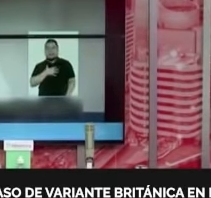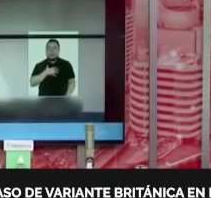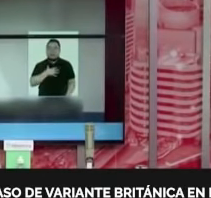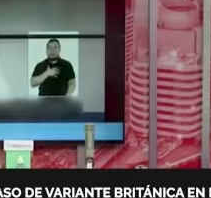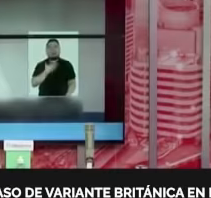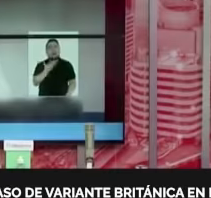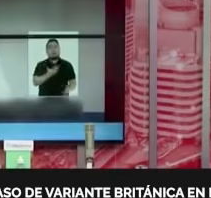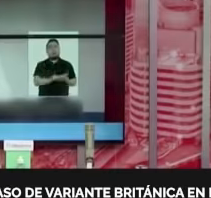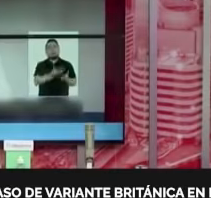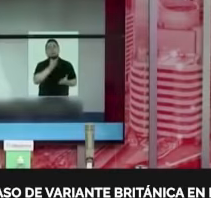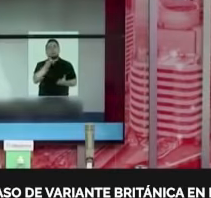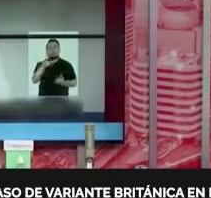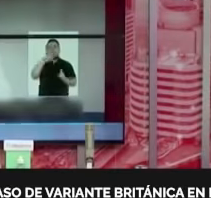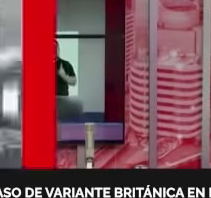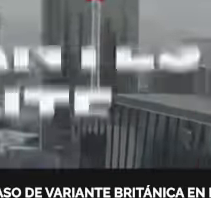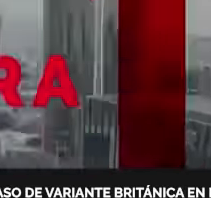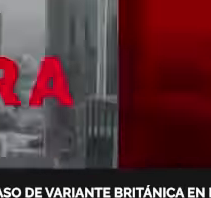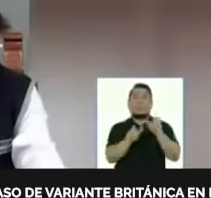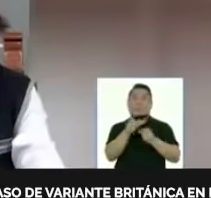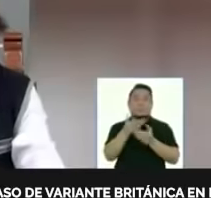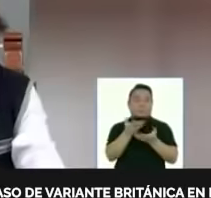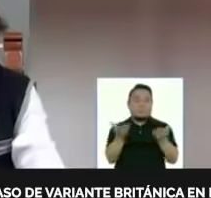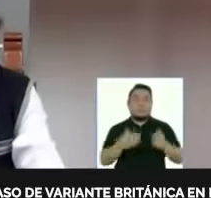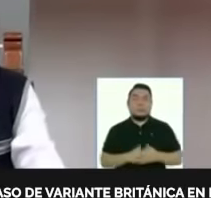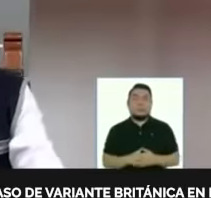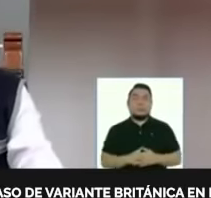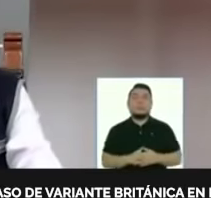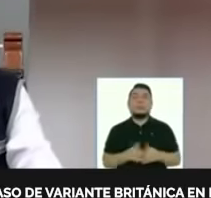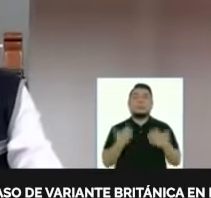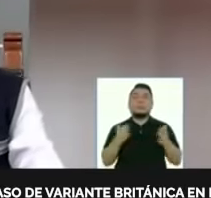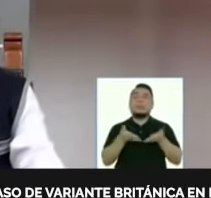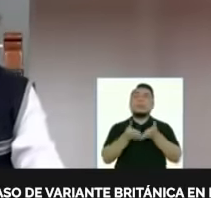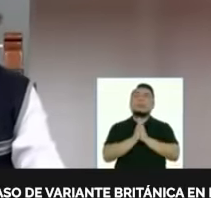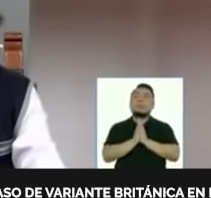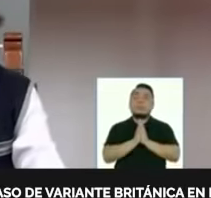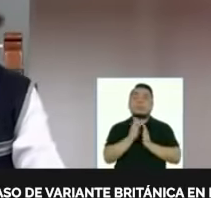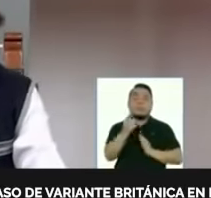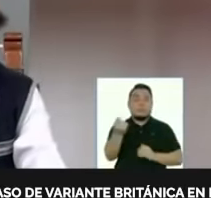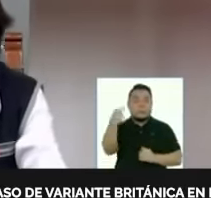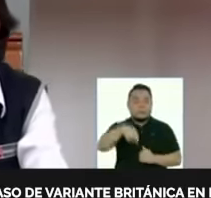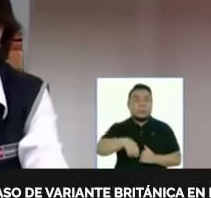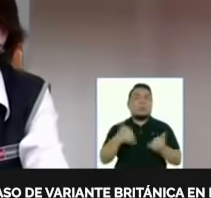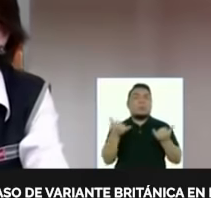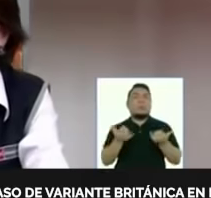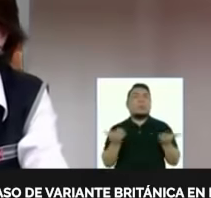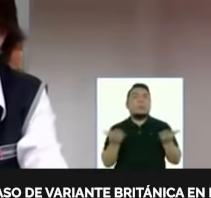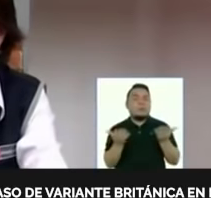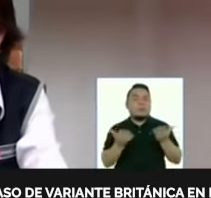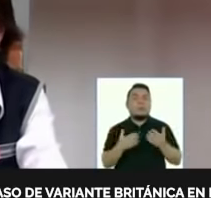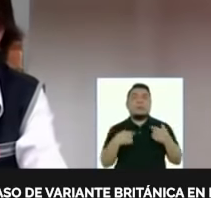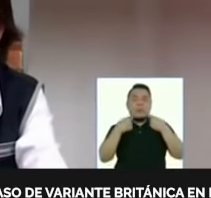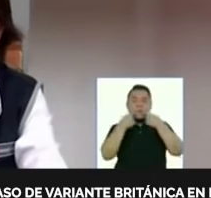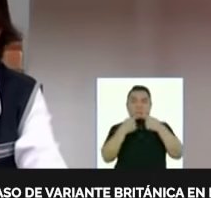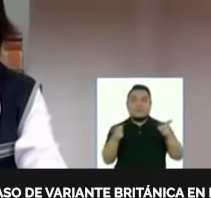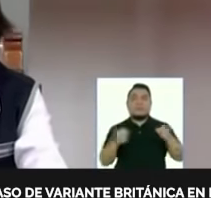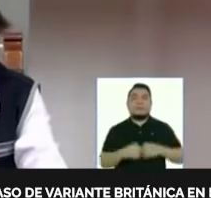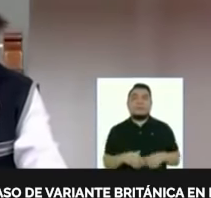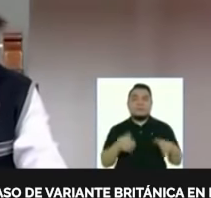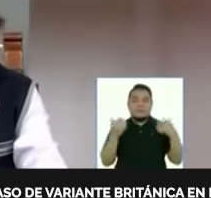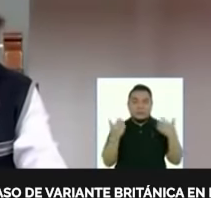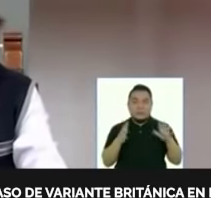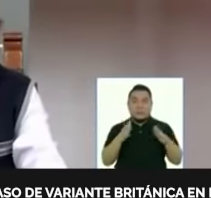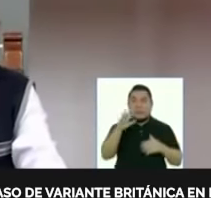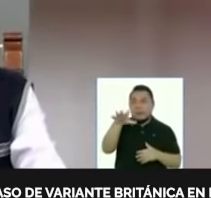lo solucionan? Escuchemos. Además, les hemos pedido que estén presentes el día de hoy para informarles que ya